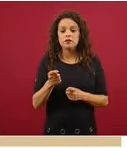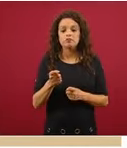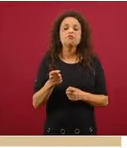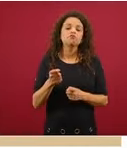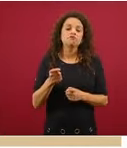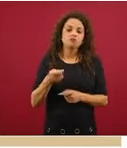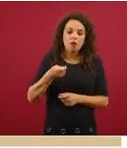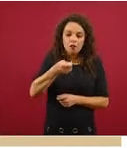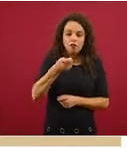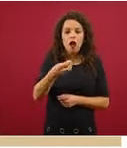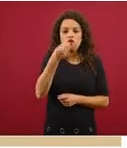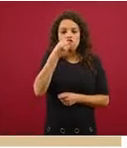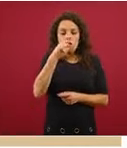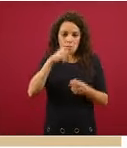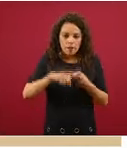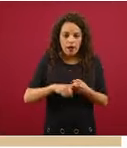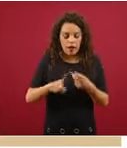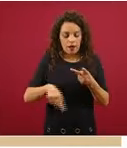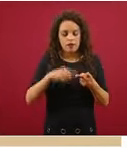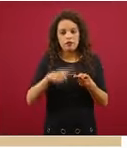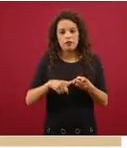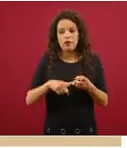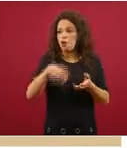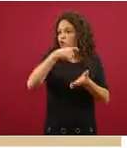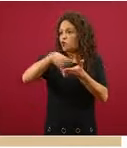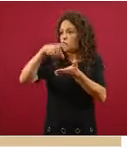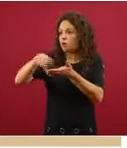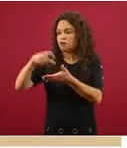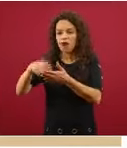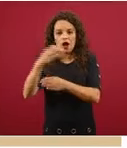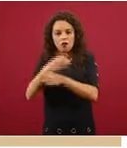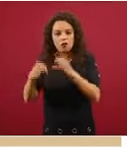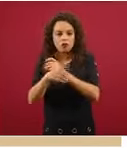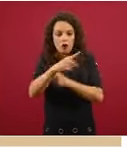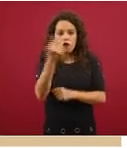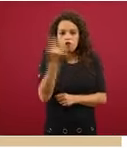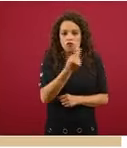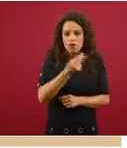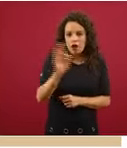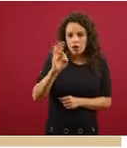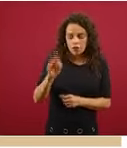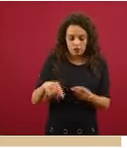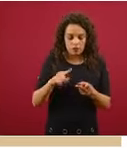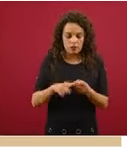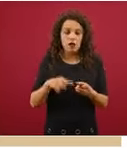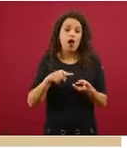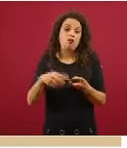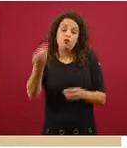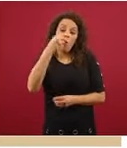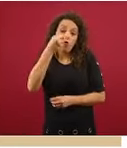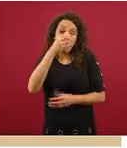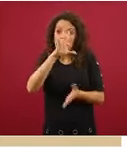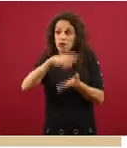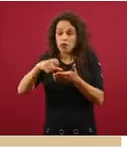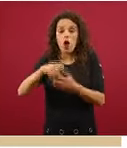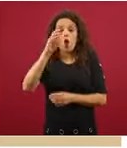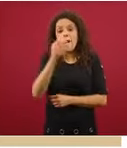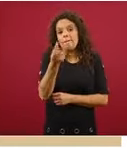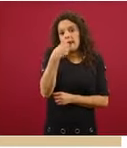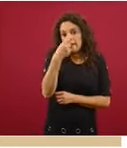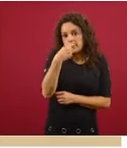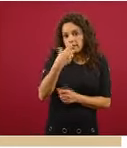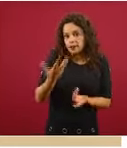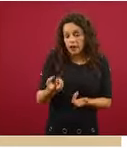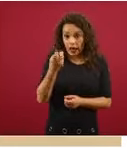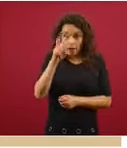comer, apoyarle en las compras que pudiera hacer, necesitar alimentos, necesitar medicamentos. Esto